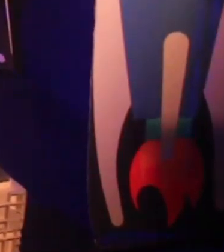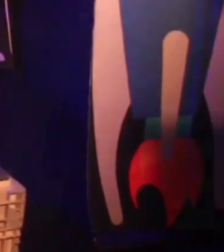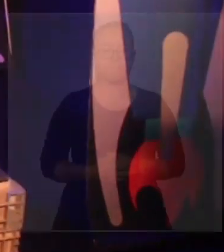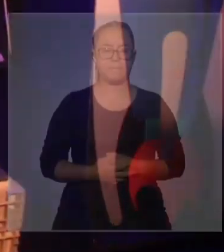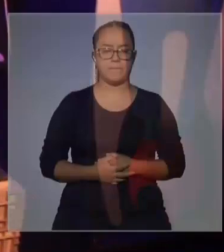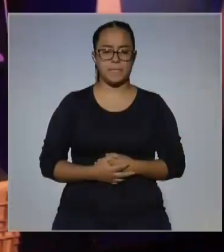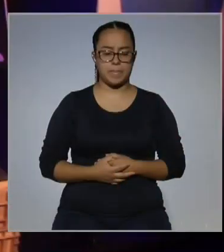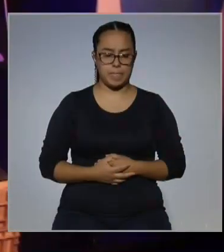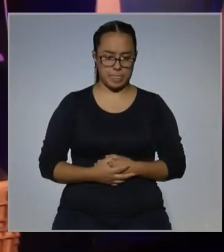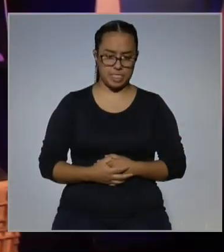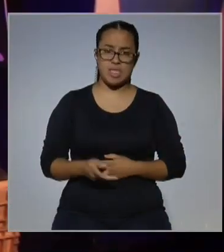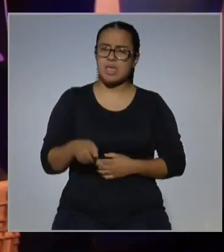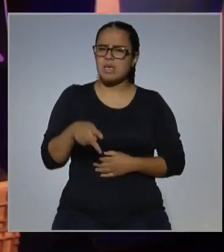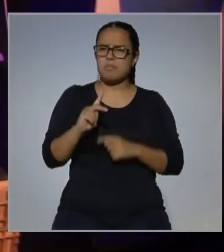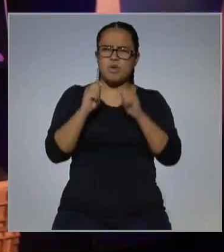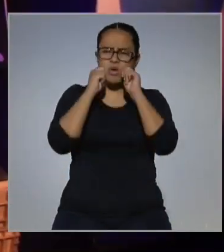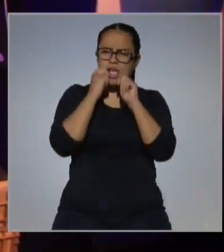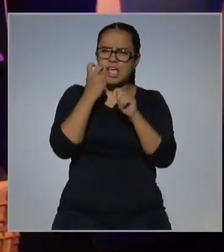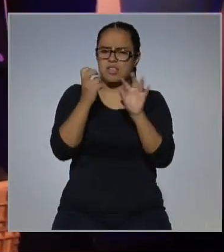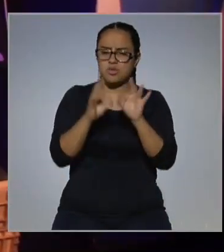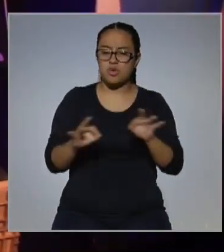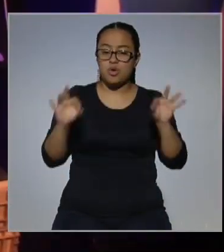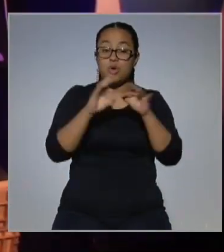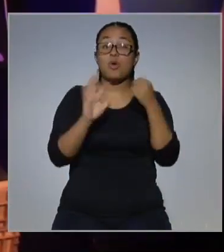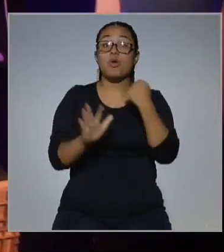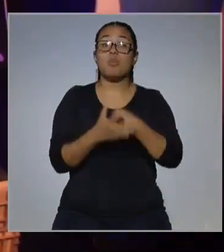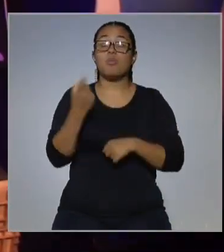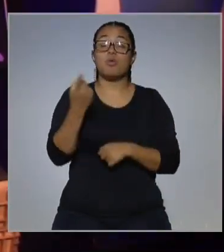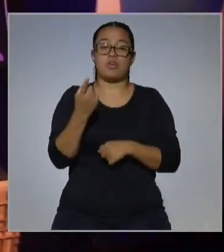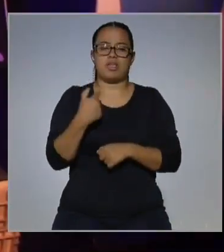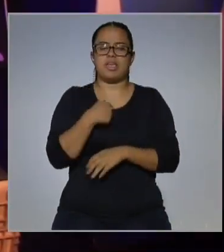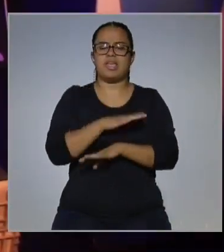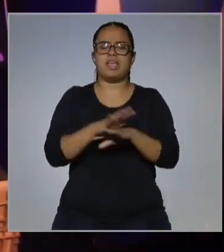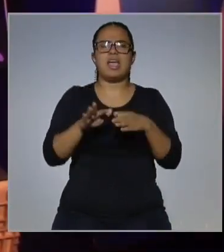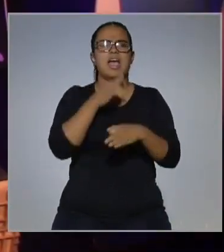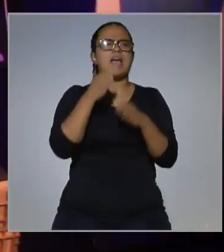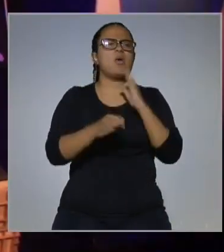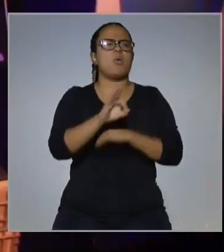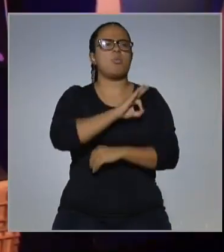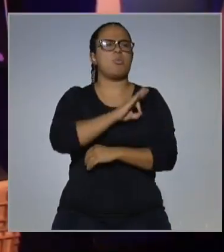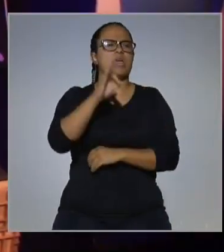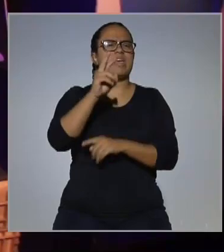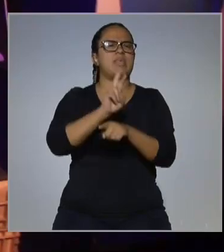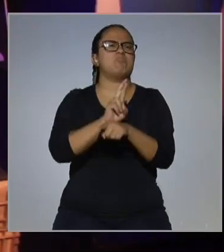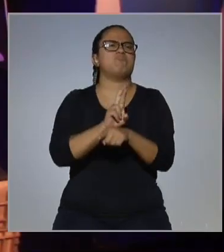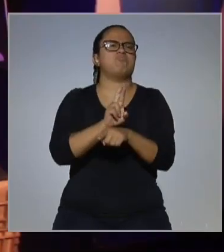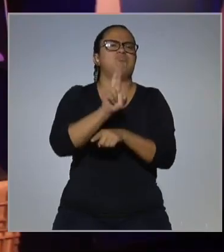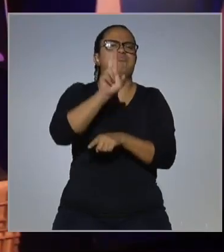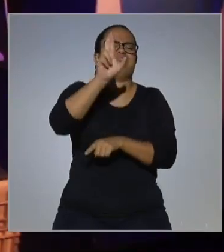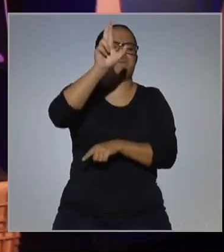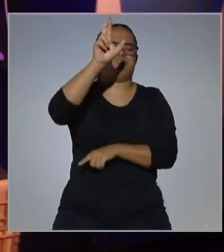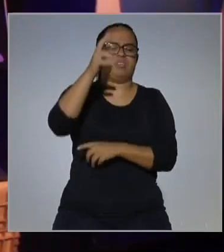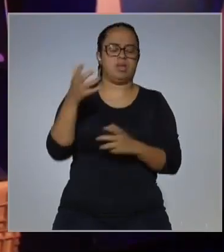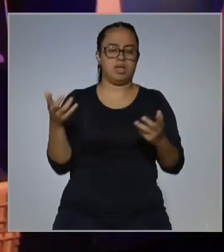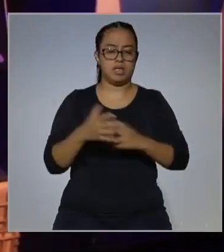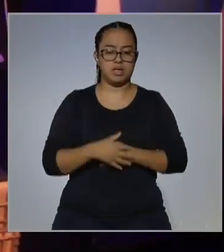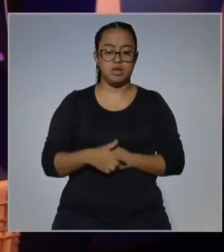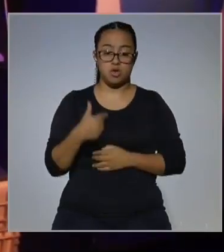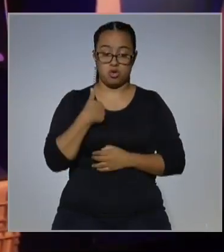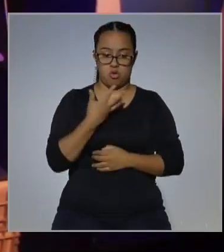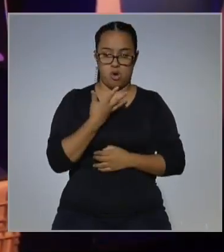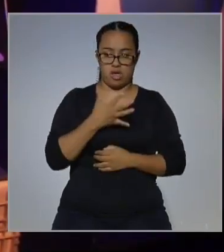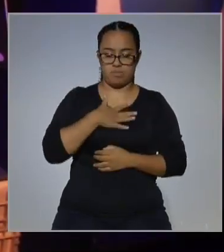Pero todo eso vale la pena, porque al fin podremos hacer nuestro viaje espacial. Ya tengo la